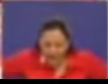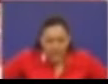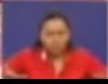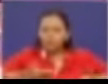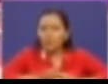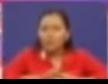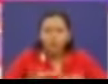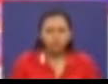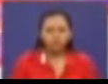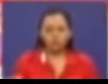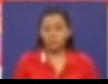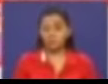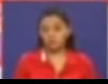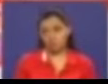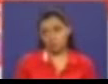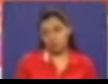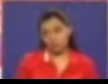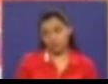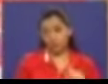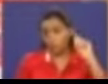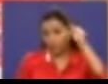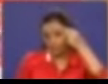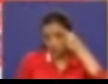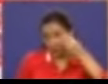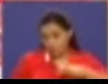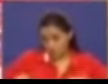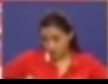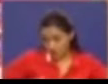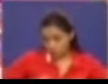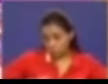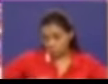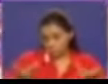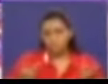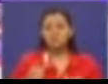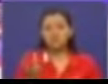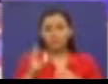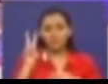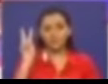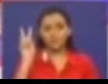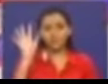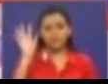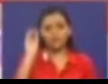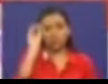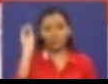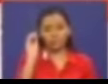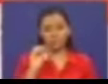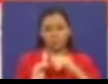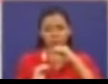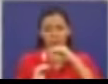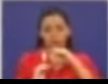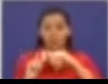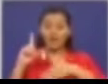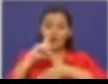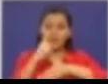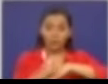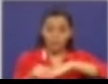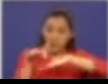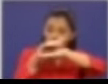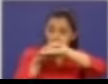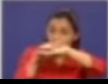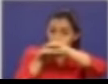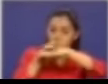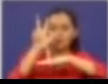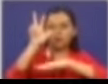economía. El gasto del gobierno central es 25% del PIB. El promedio de América Latina